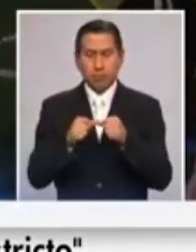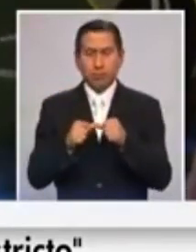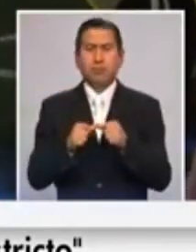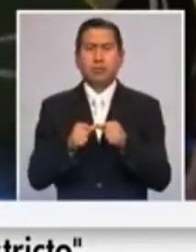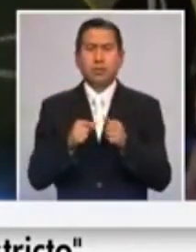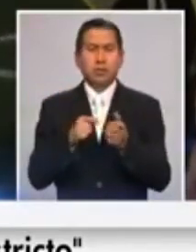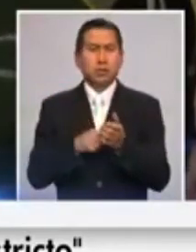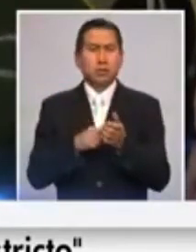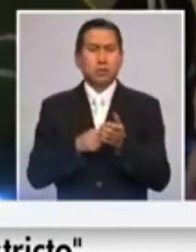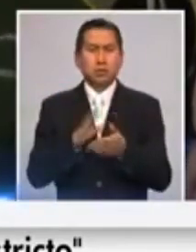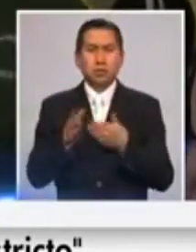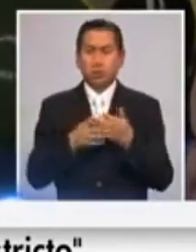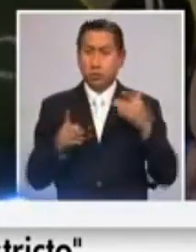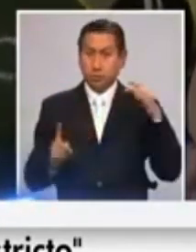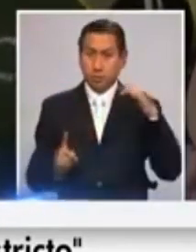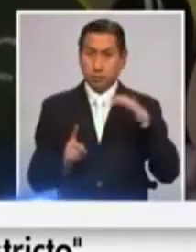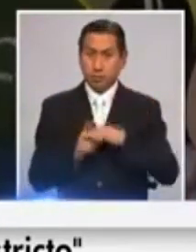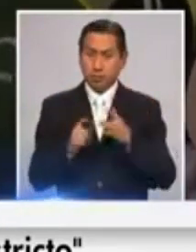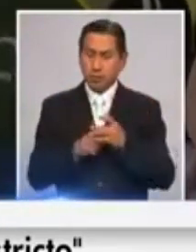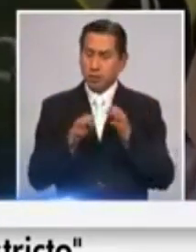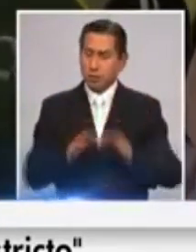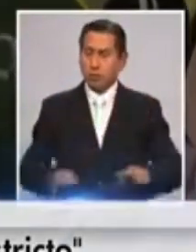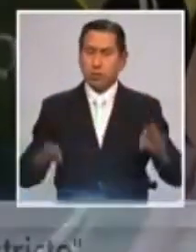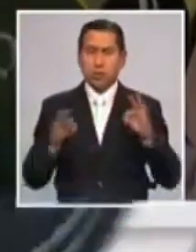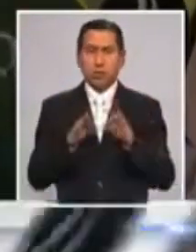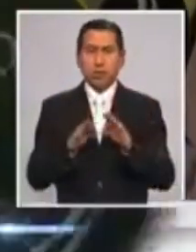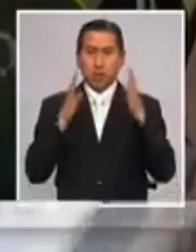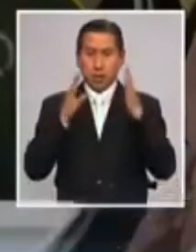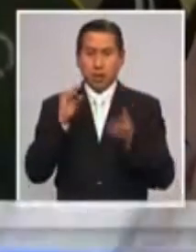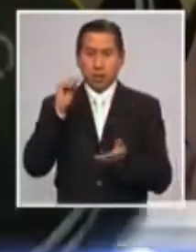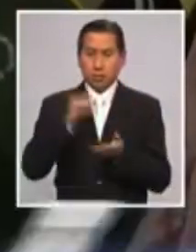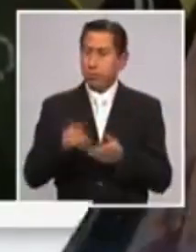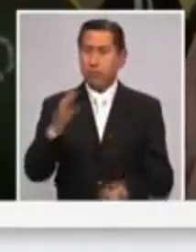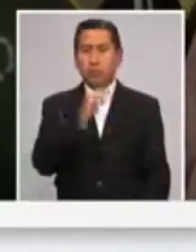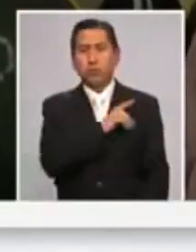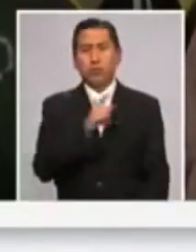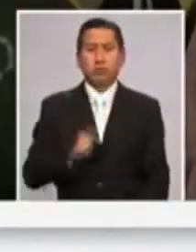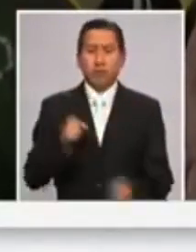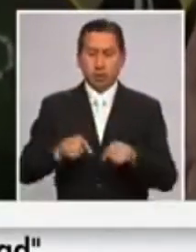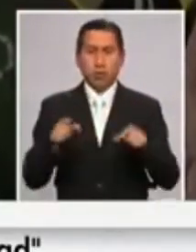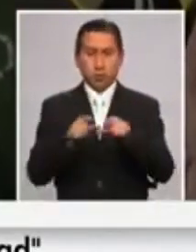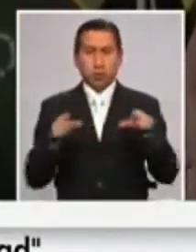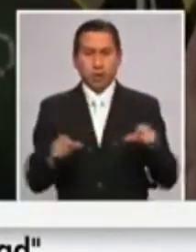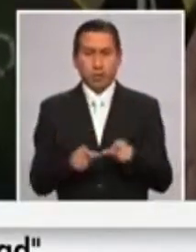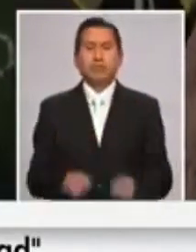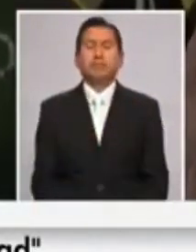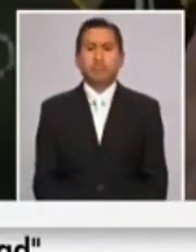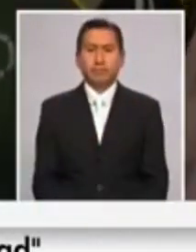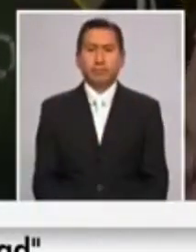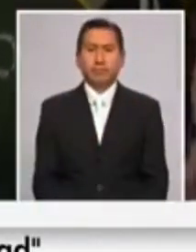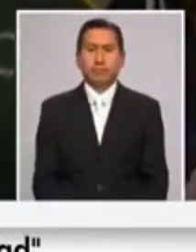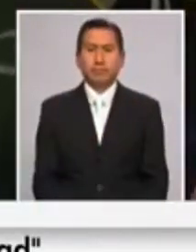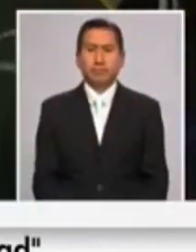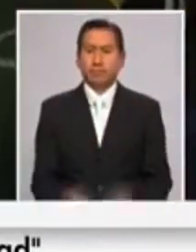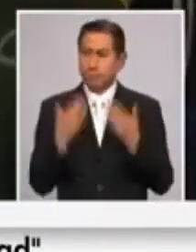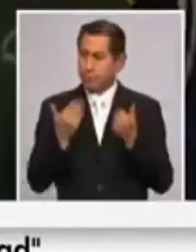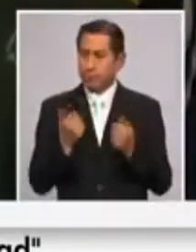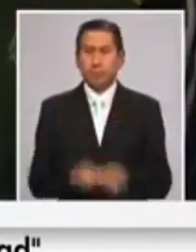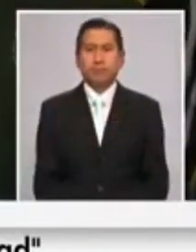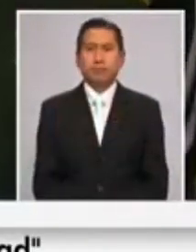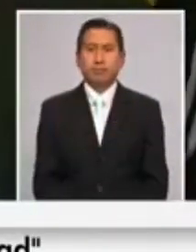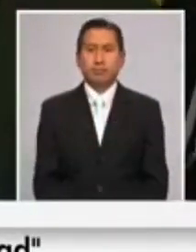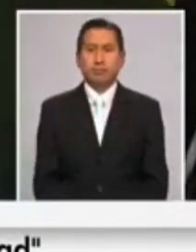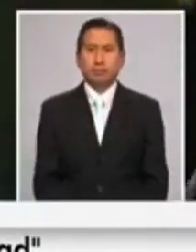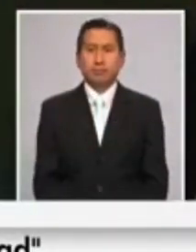de esta medida importante que está tomando el municipio de Patacamaya. Gracias.